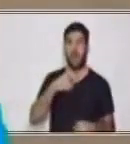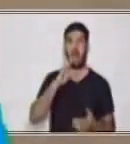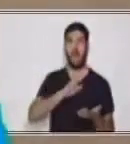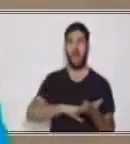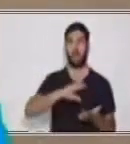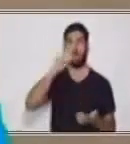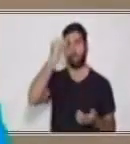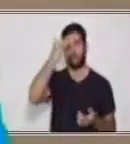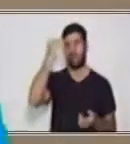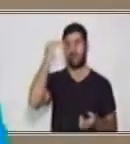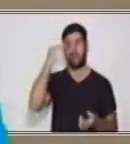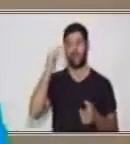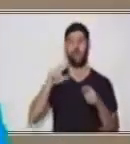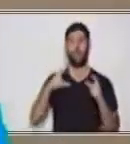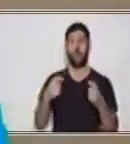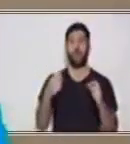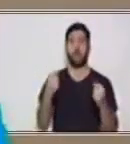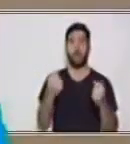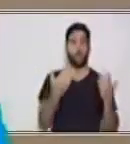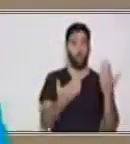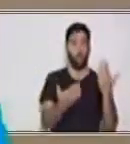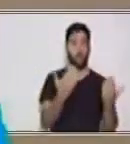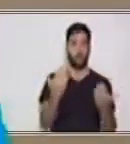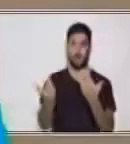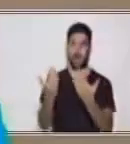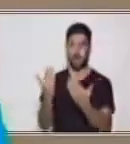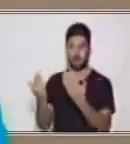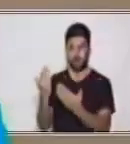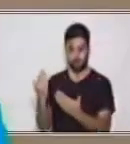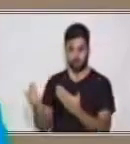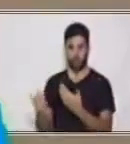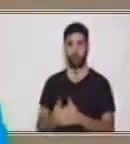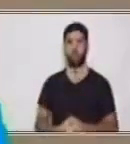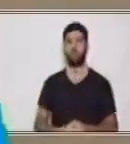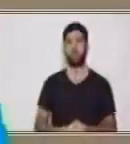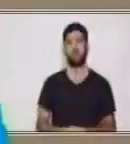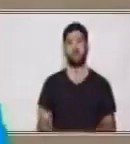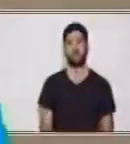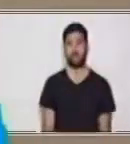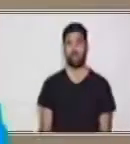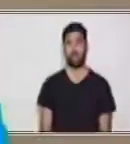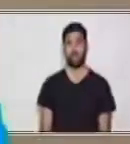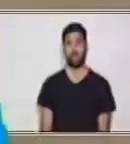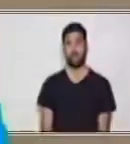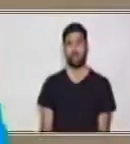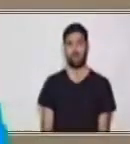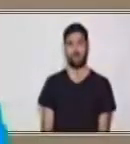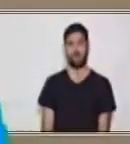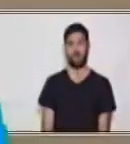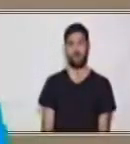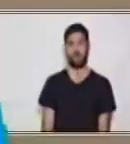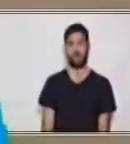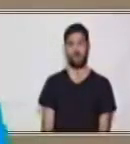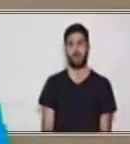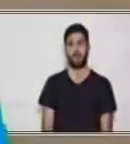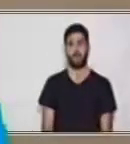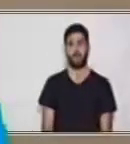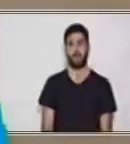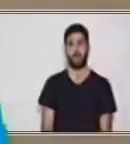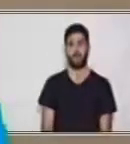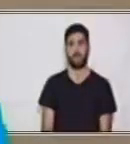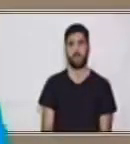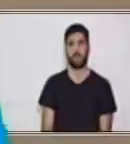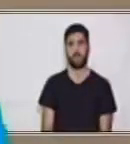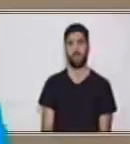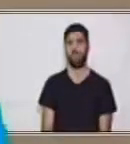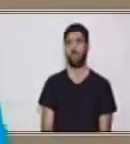comparaciones, el poder presentar datos de forma ordenada y deducir también tendencias. Entonces, para